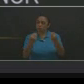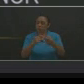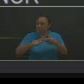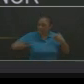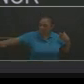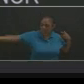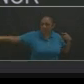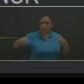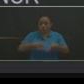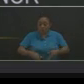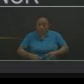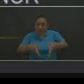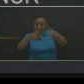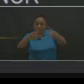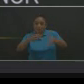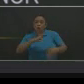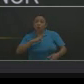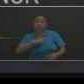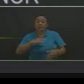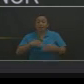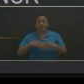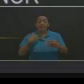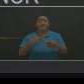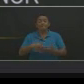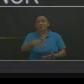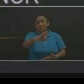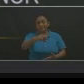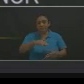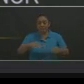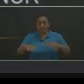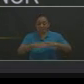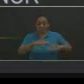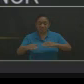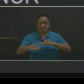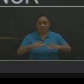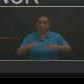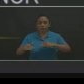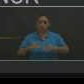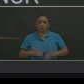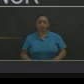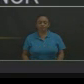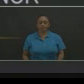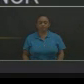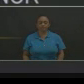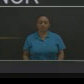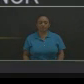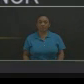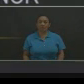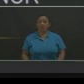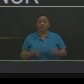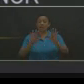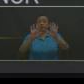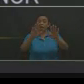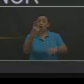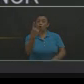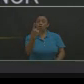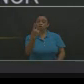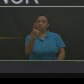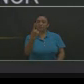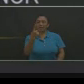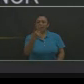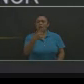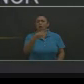pueblo de Israel tenía que pasar el desierto en 11 jornadas, creo que era, ¿verdad? En 11 jornadas y